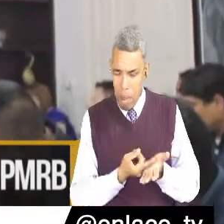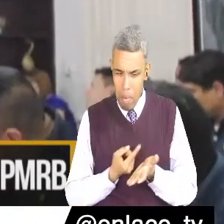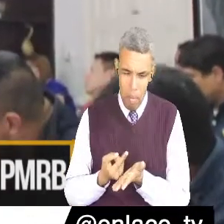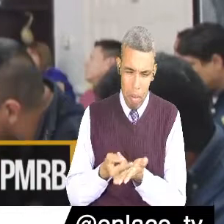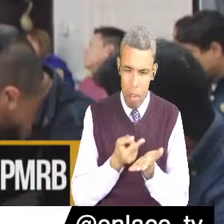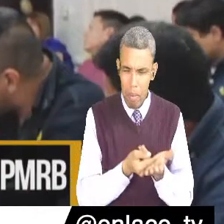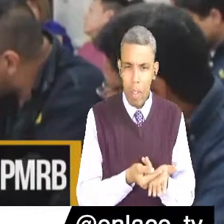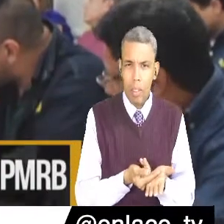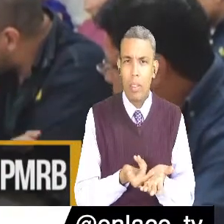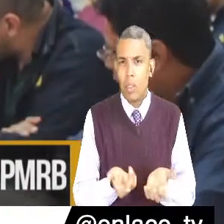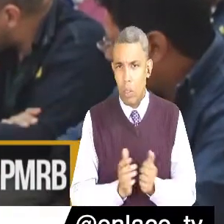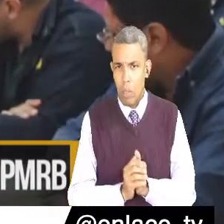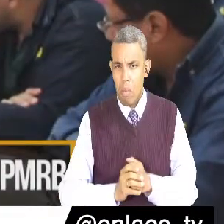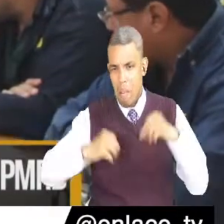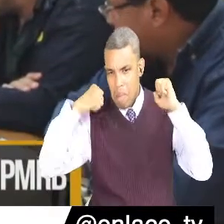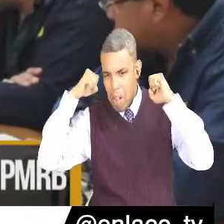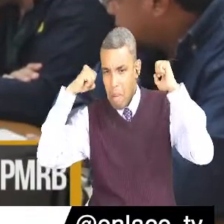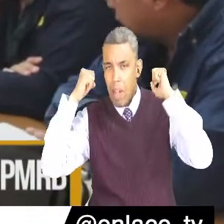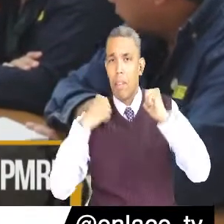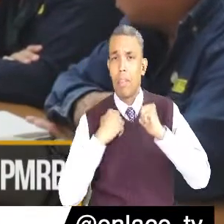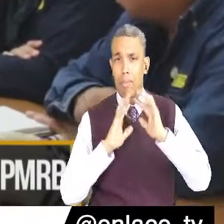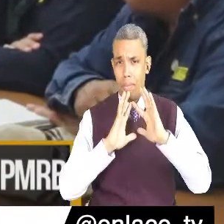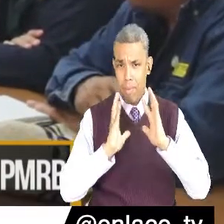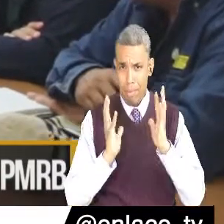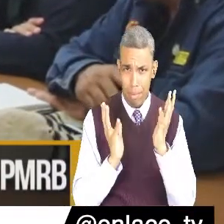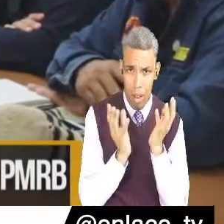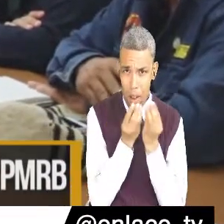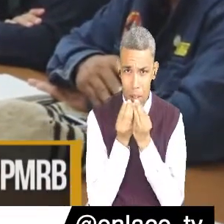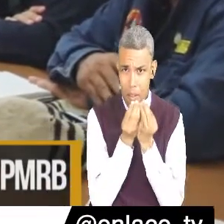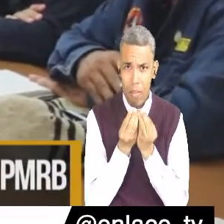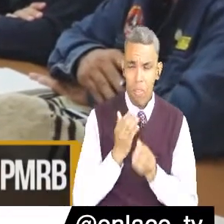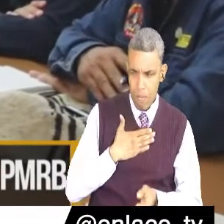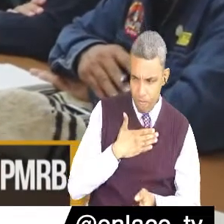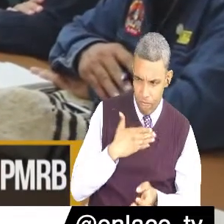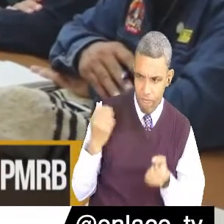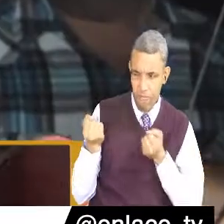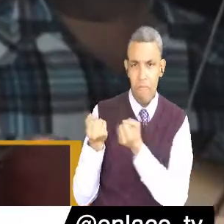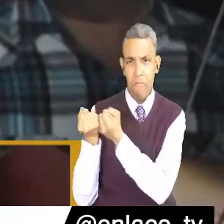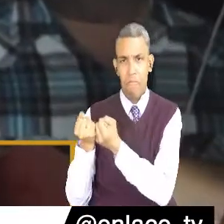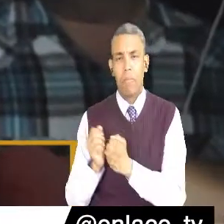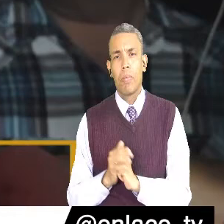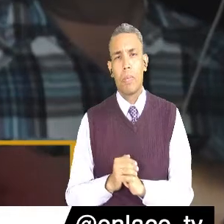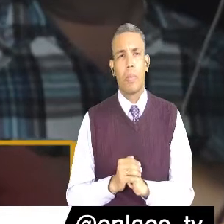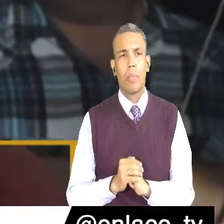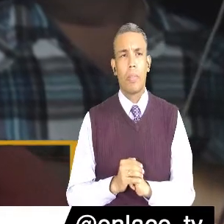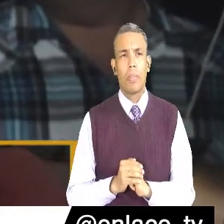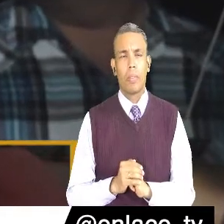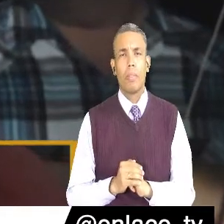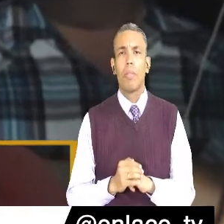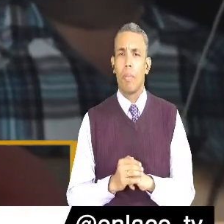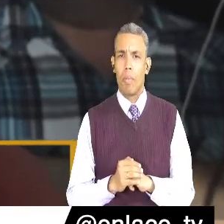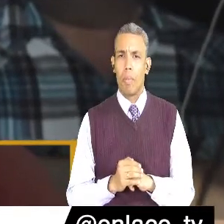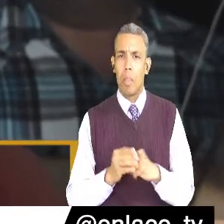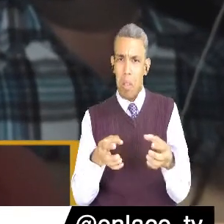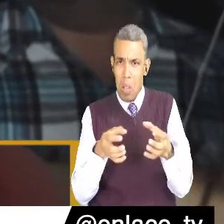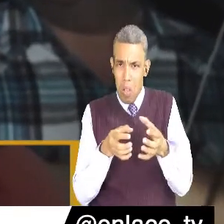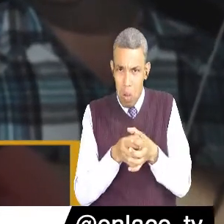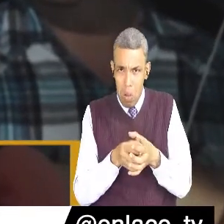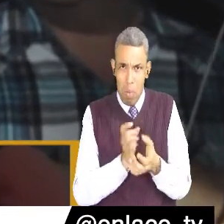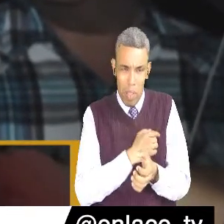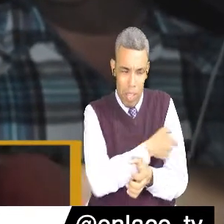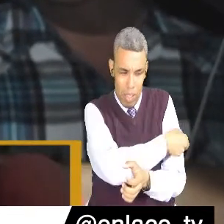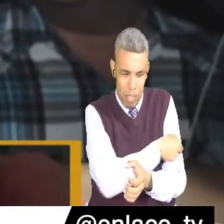Consejo Municipal. O volver a retomar ese Comité Cívico Ciudadano por la defensa de la